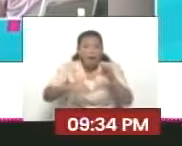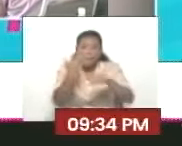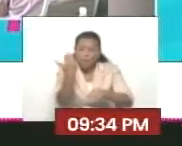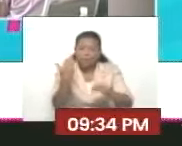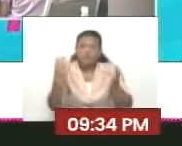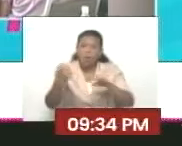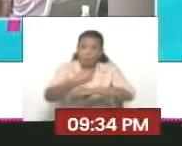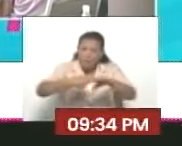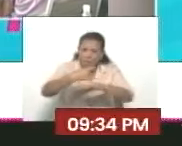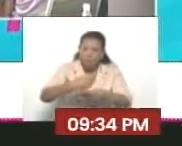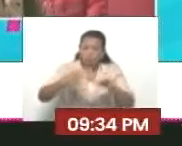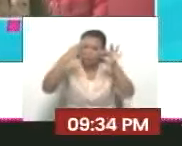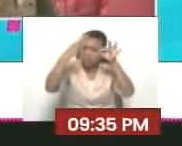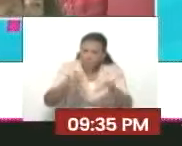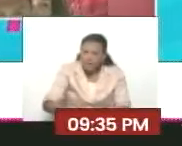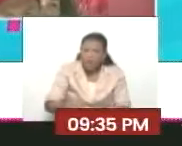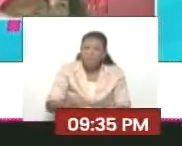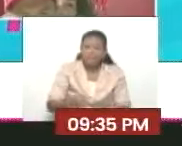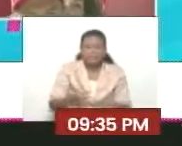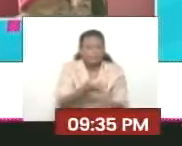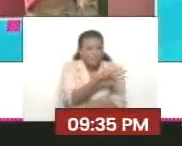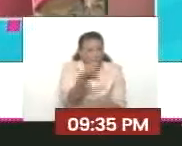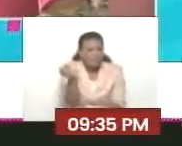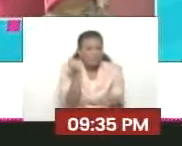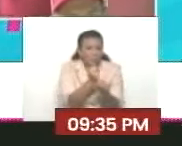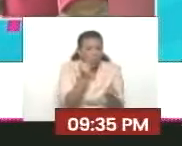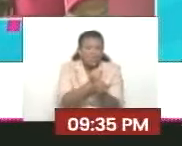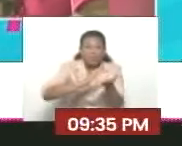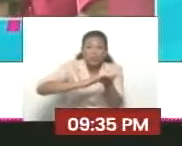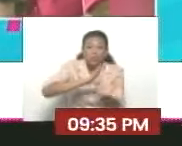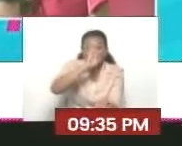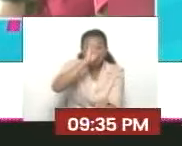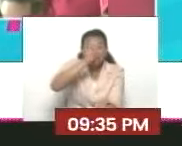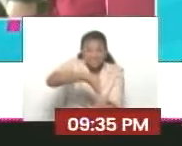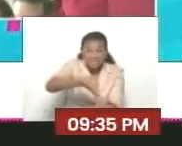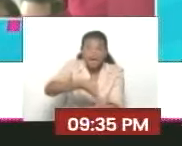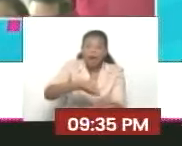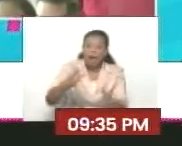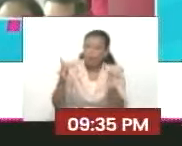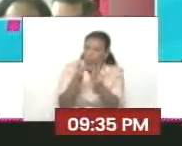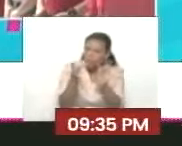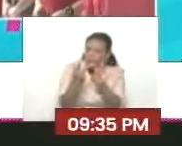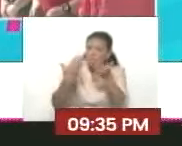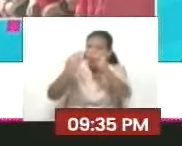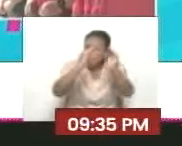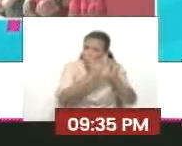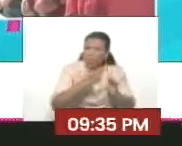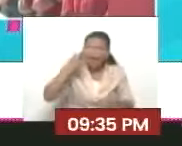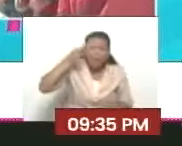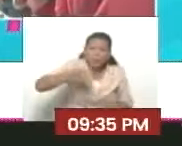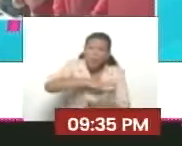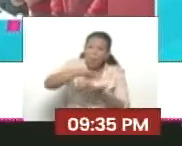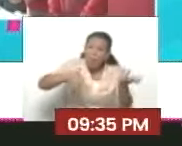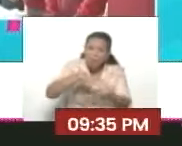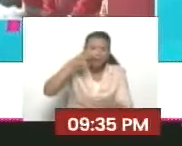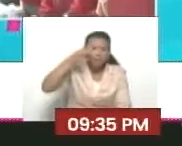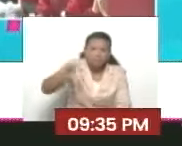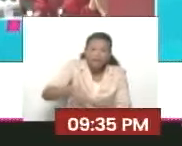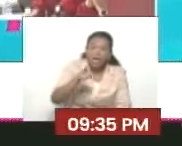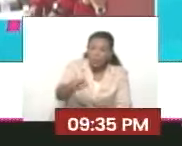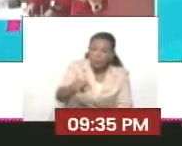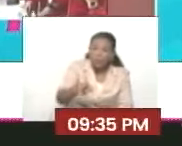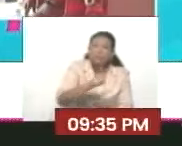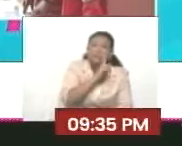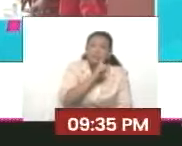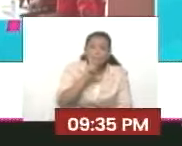de gobierno, de la eficiencia, de la solución y de la conexión directa con los verdaderos problemas del pueblo, ese